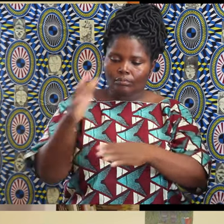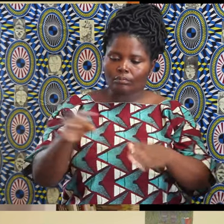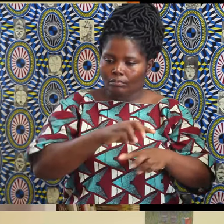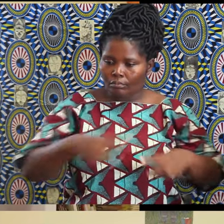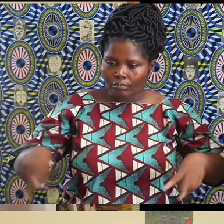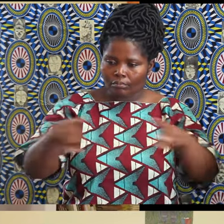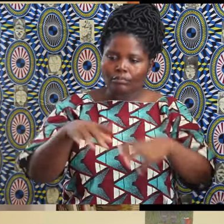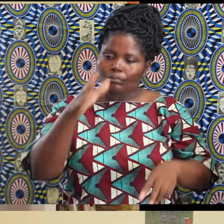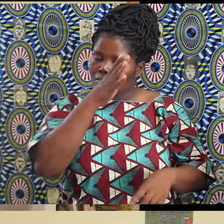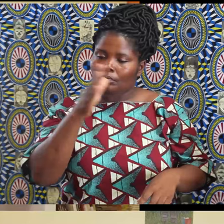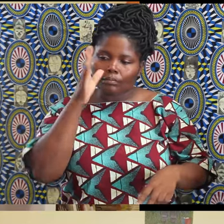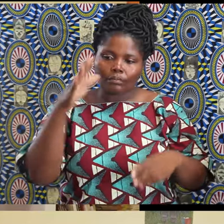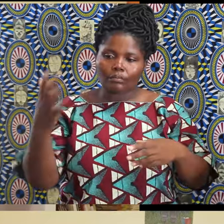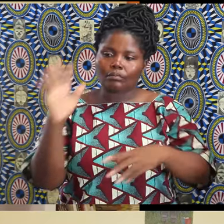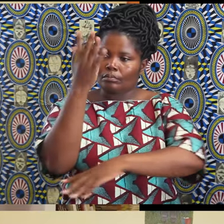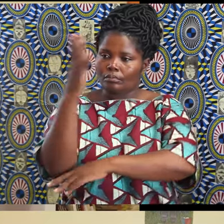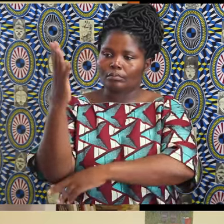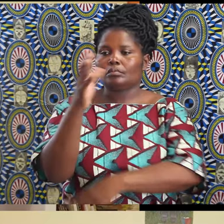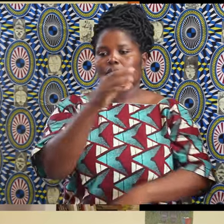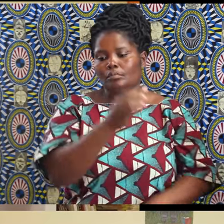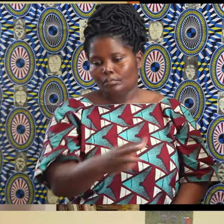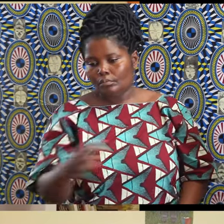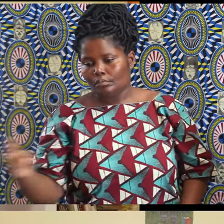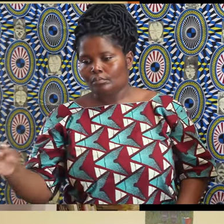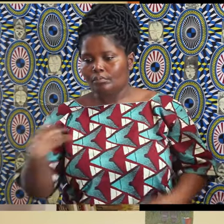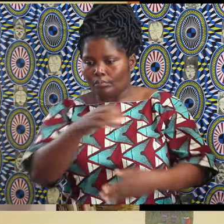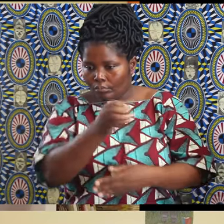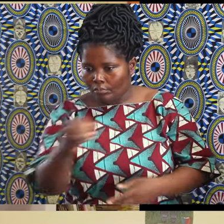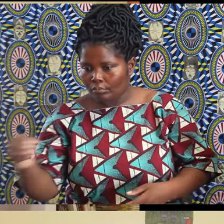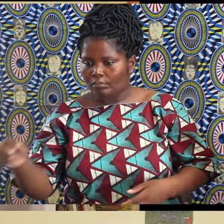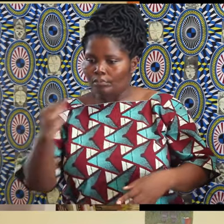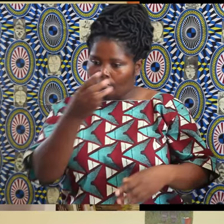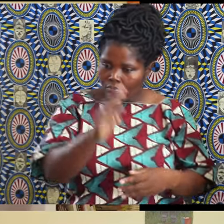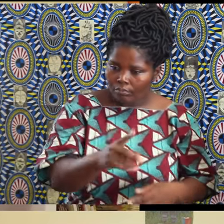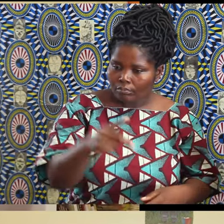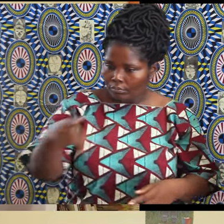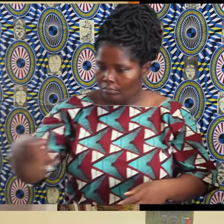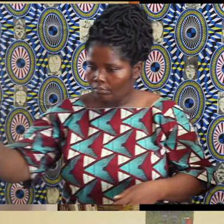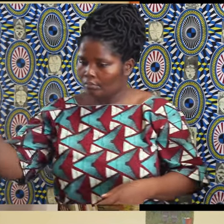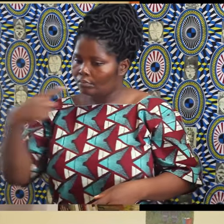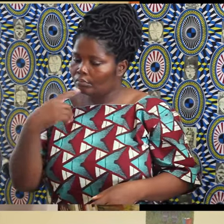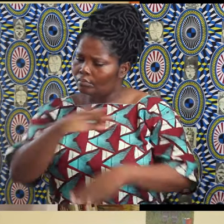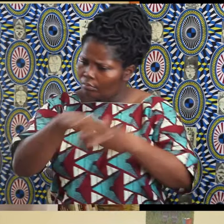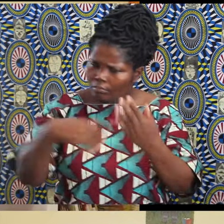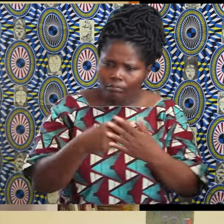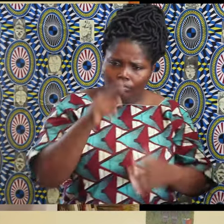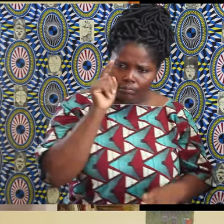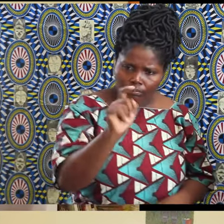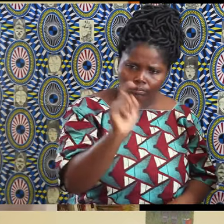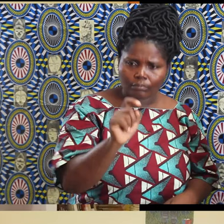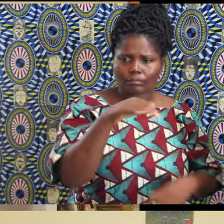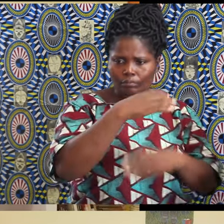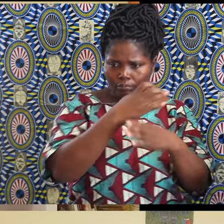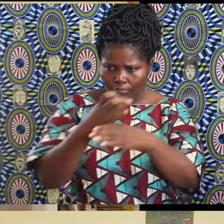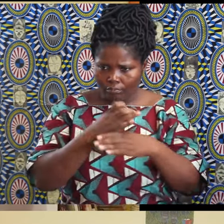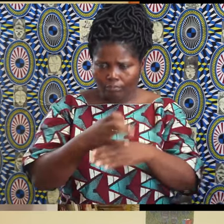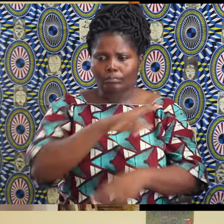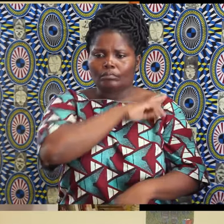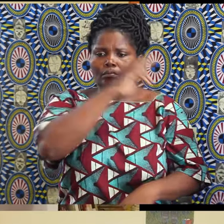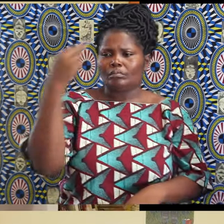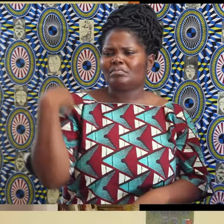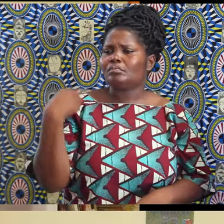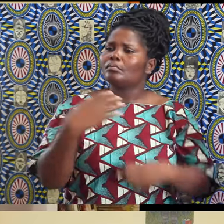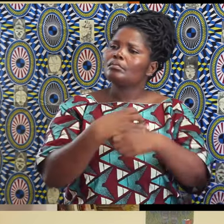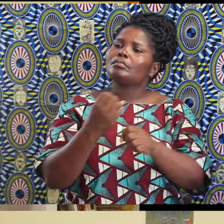bosques, la mar, los océanos, las playas, todo eso lo tenemos que cuidar nosotros. Si no lo hacemos, nadie lo